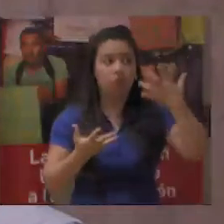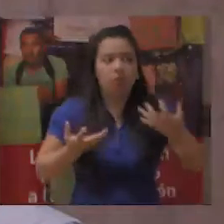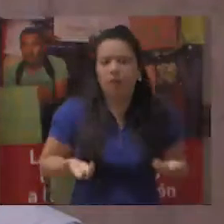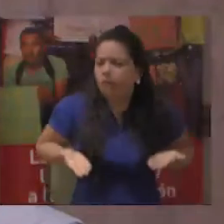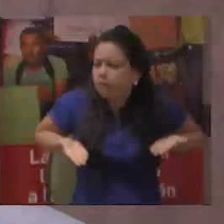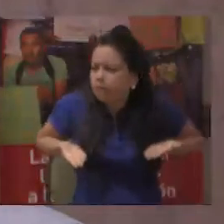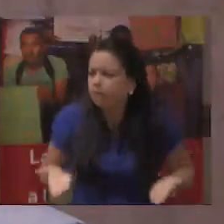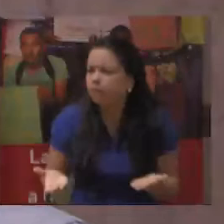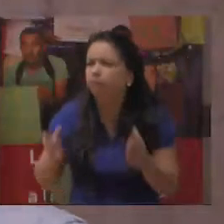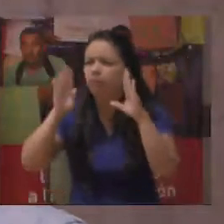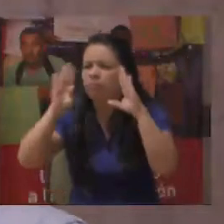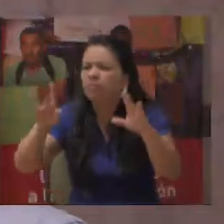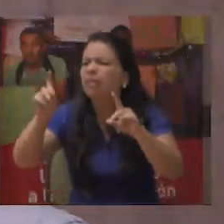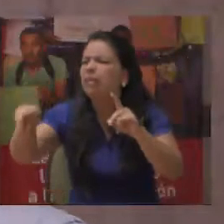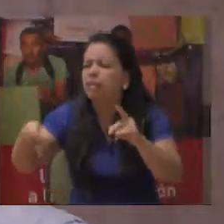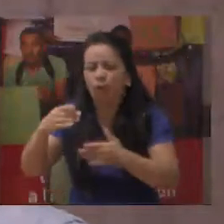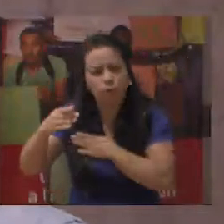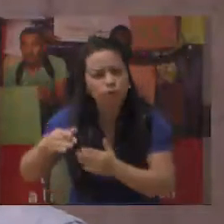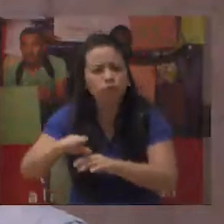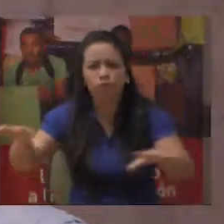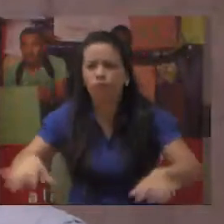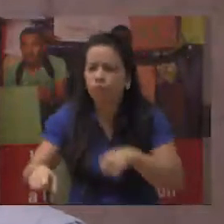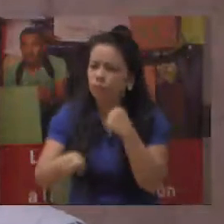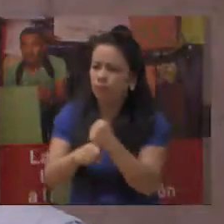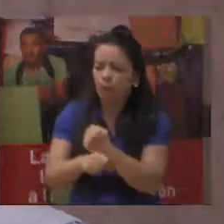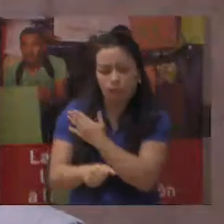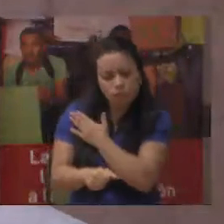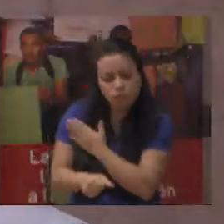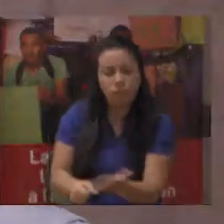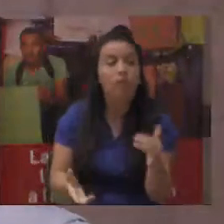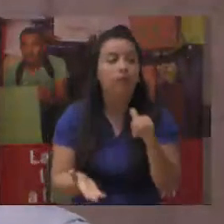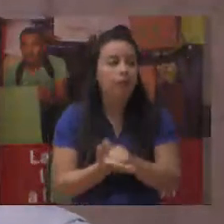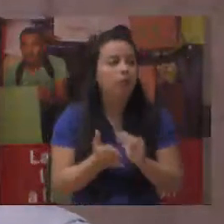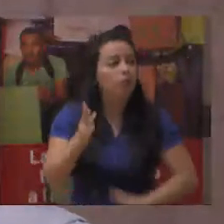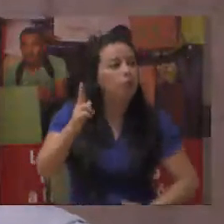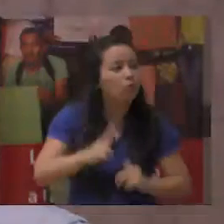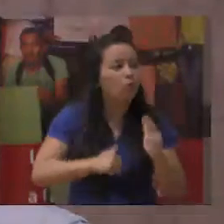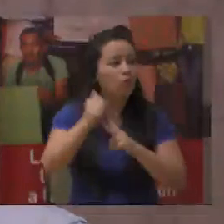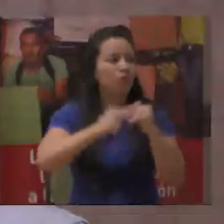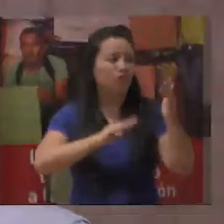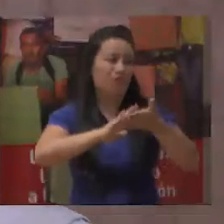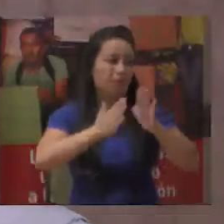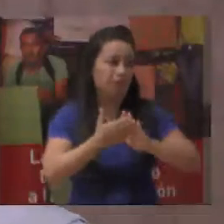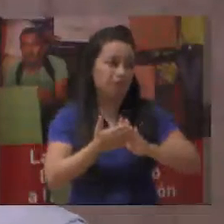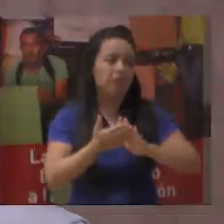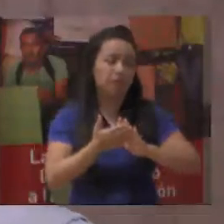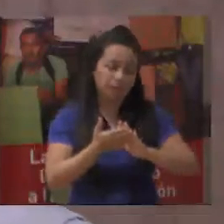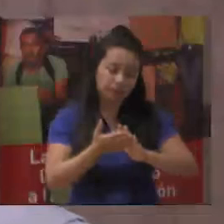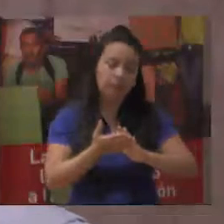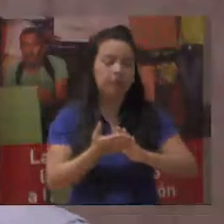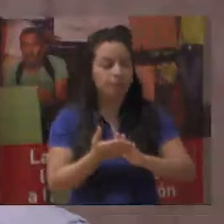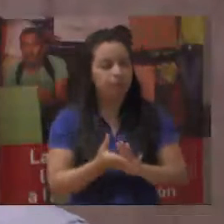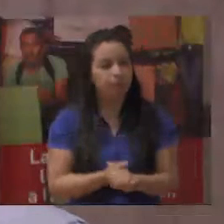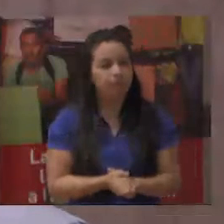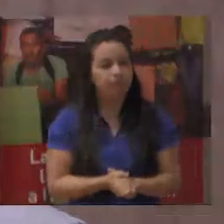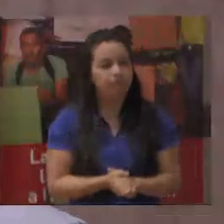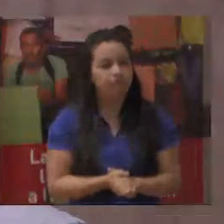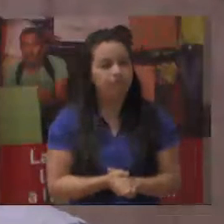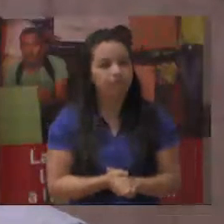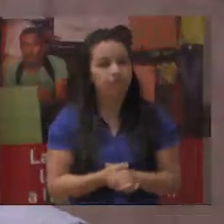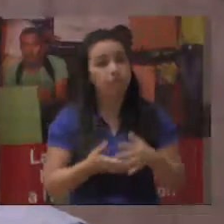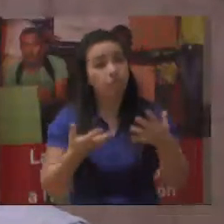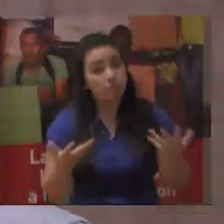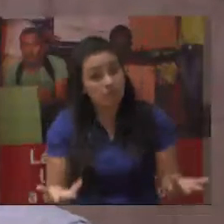autoridad local y departamental en todo el ejercicio de apostar a la construcción de la paz. Hemos logrado en el